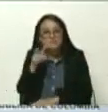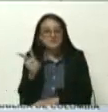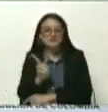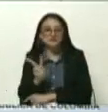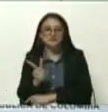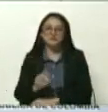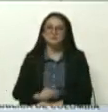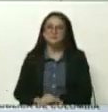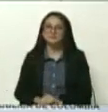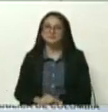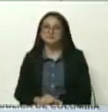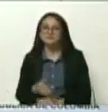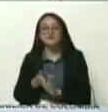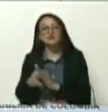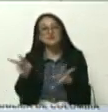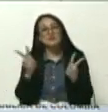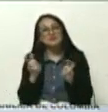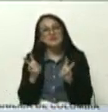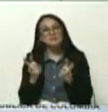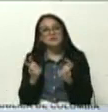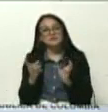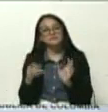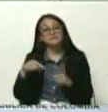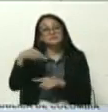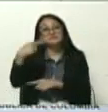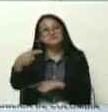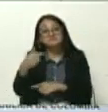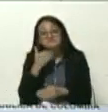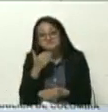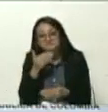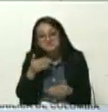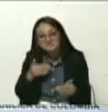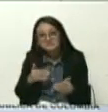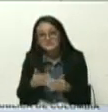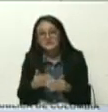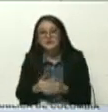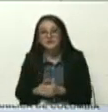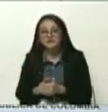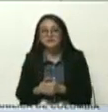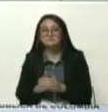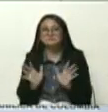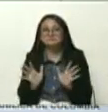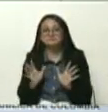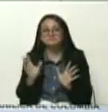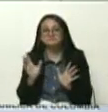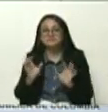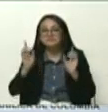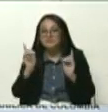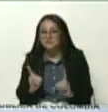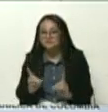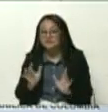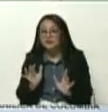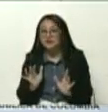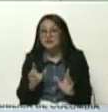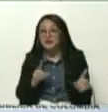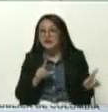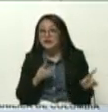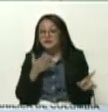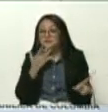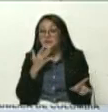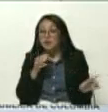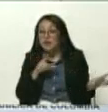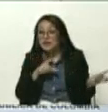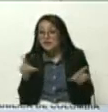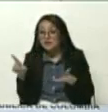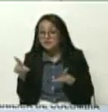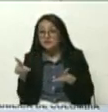En relación con el lugar, estamos en aproximaciones y la definición. Cuando tengamos